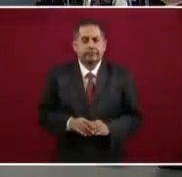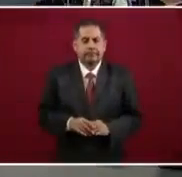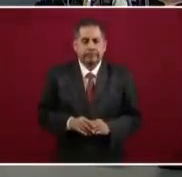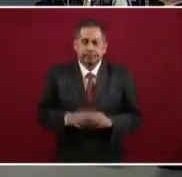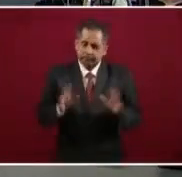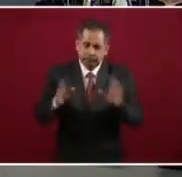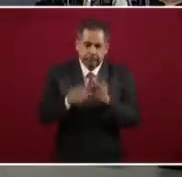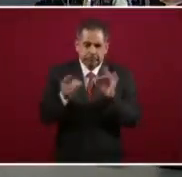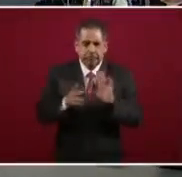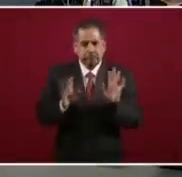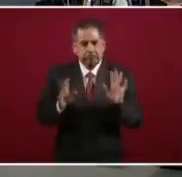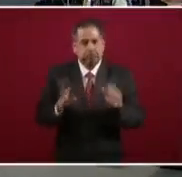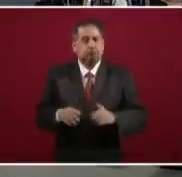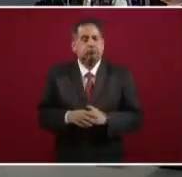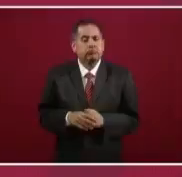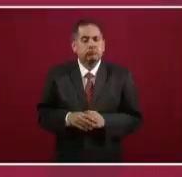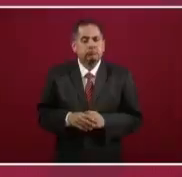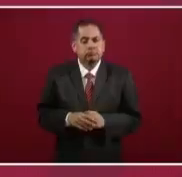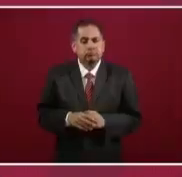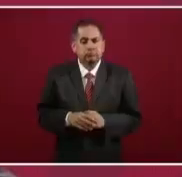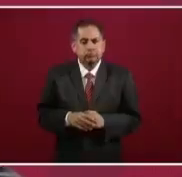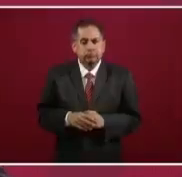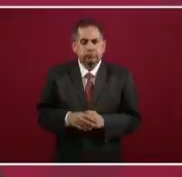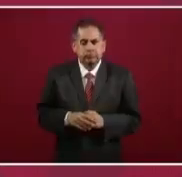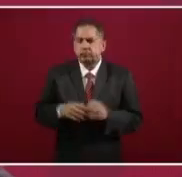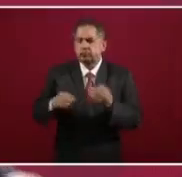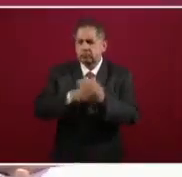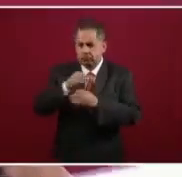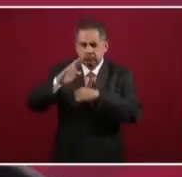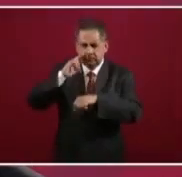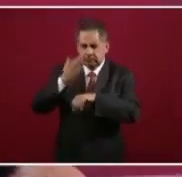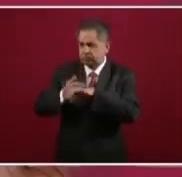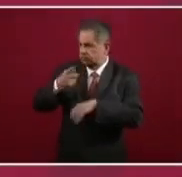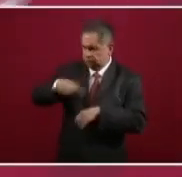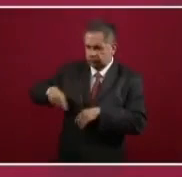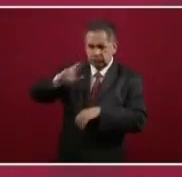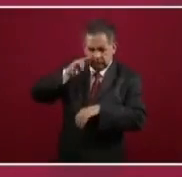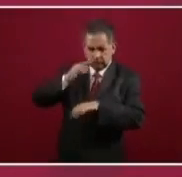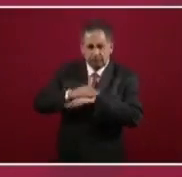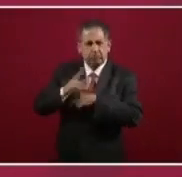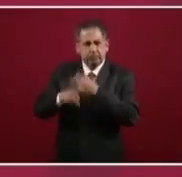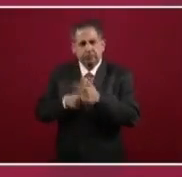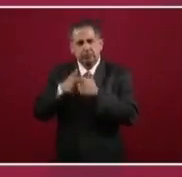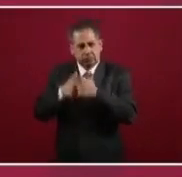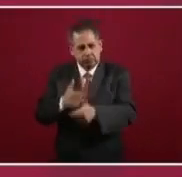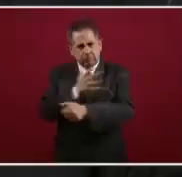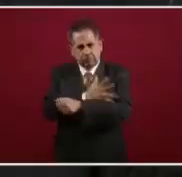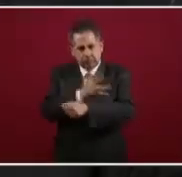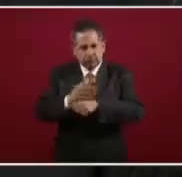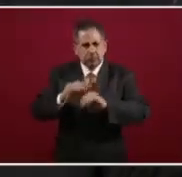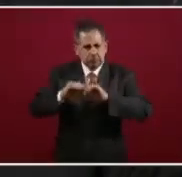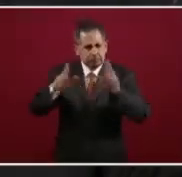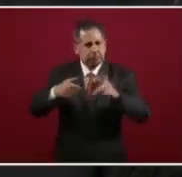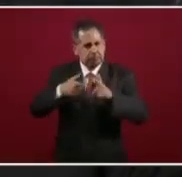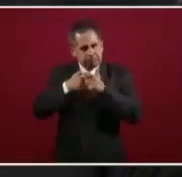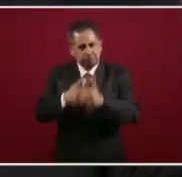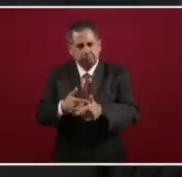digo hablando todos somos responsables vamos a seguir con la transparencia